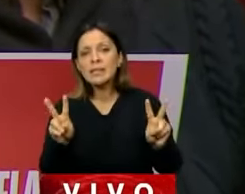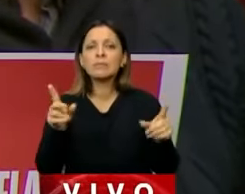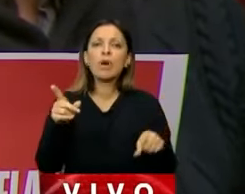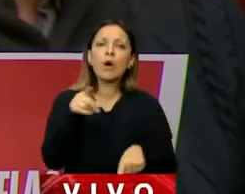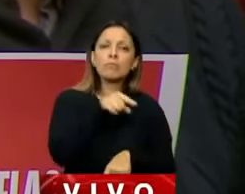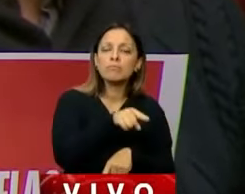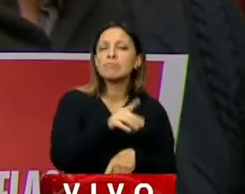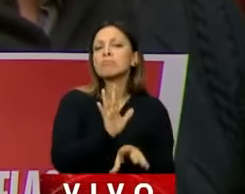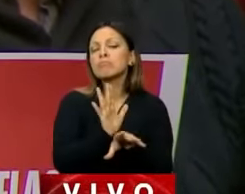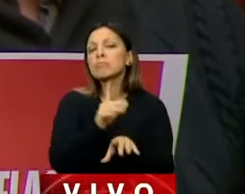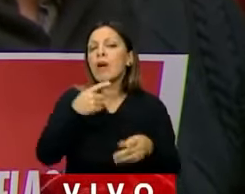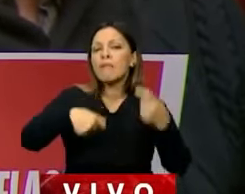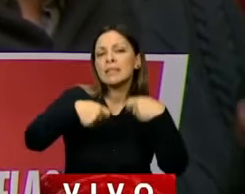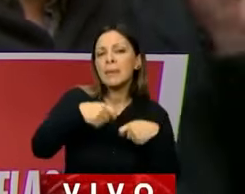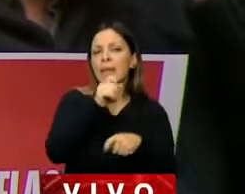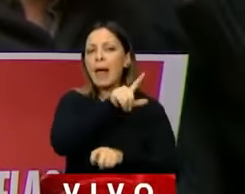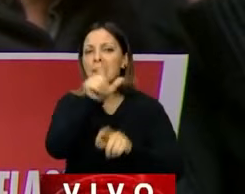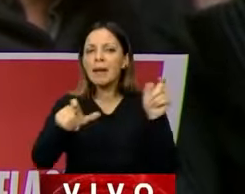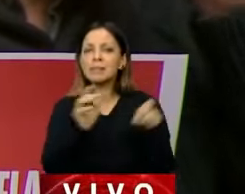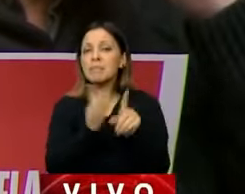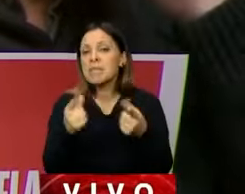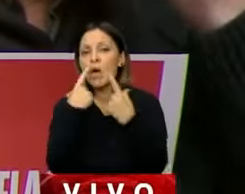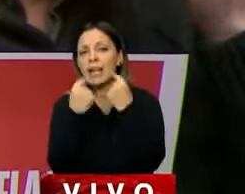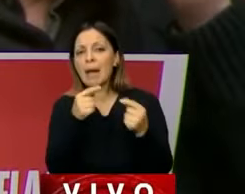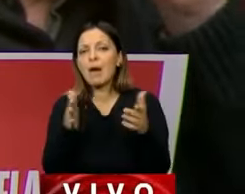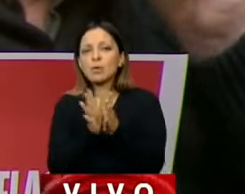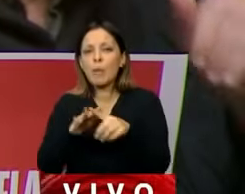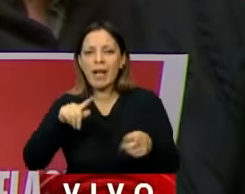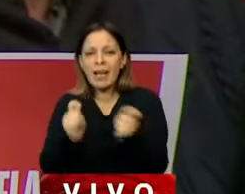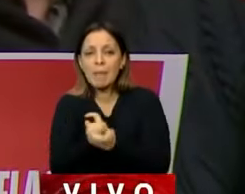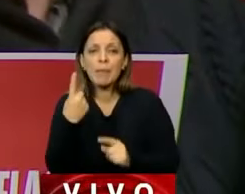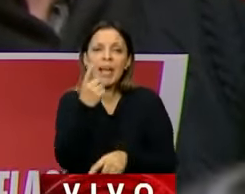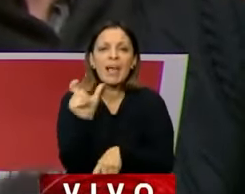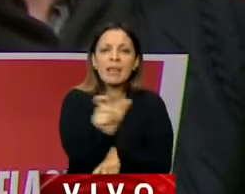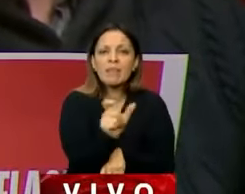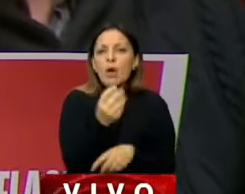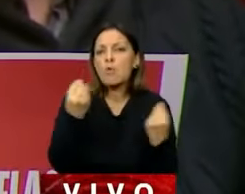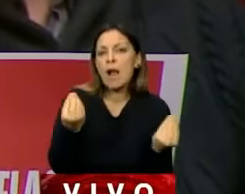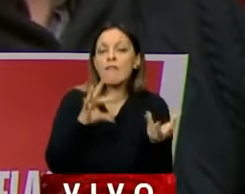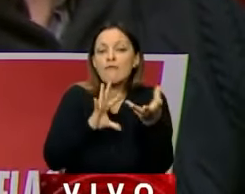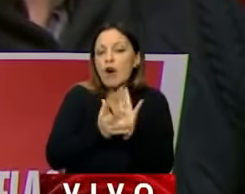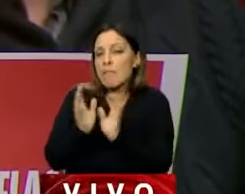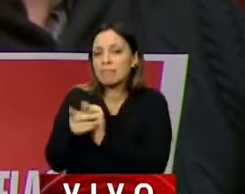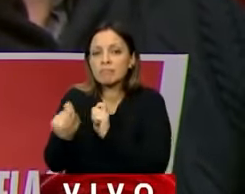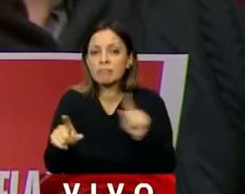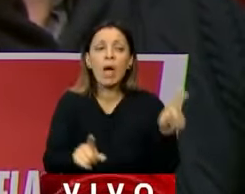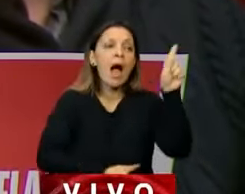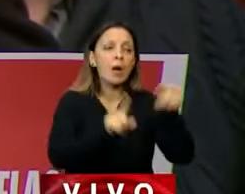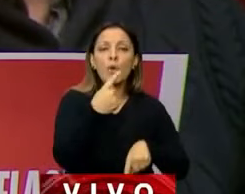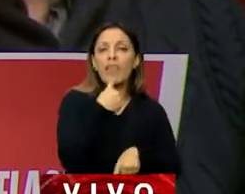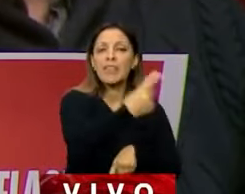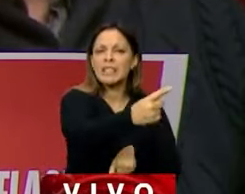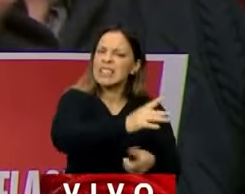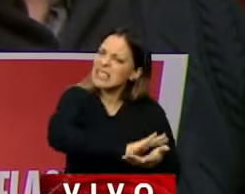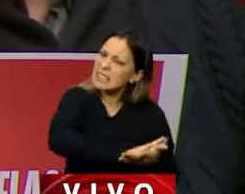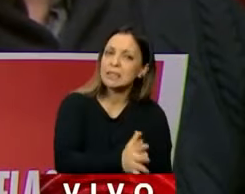acuerdo con la flexibilidad laboral que reclama Juntos por el Cambio. Porque lo único que difieren es en el cómo. Uno reclaman arrasar con todo por